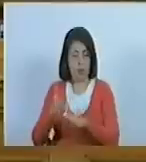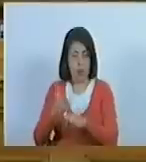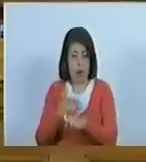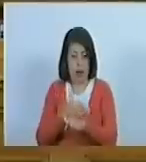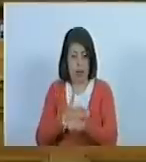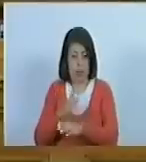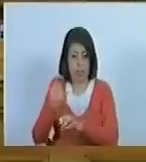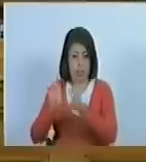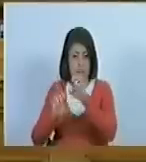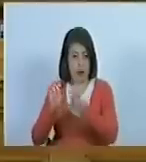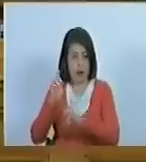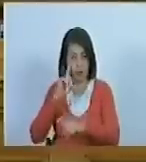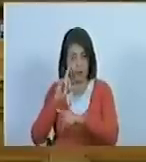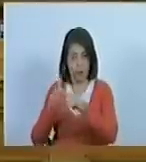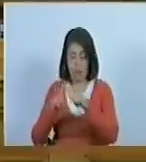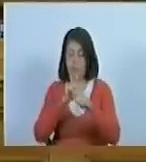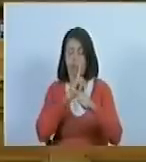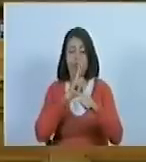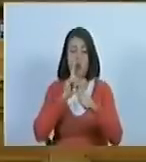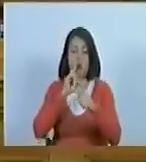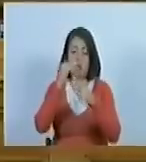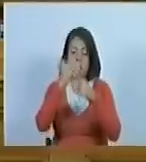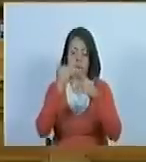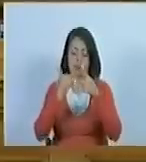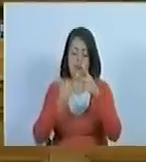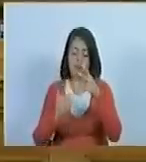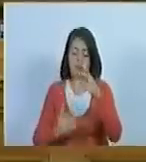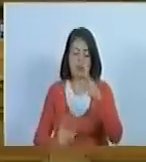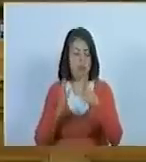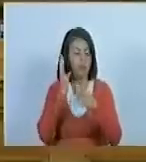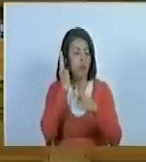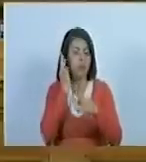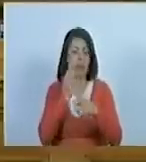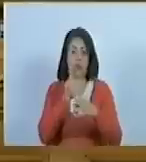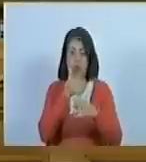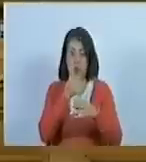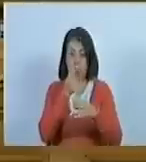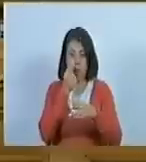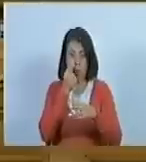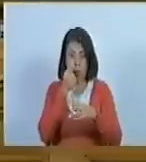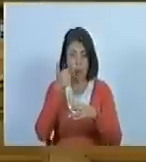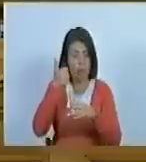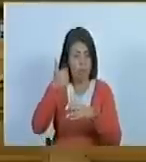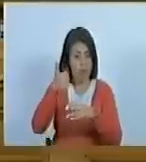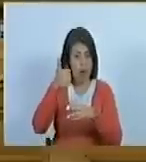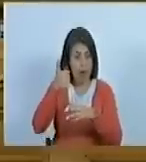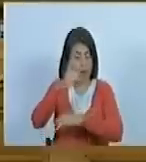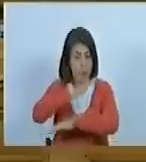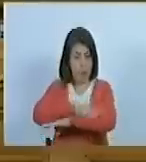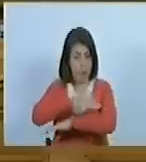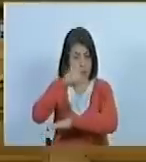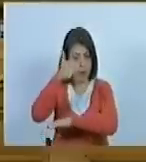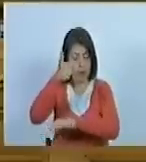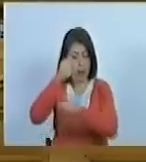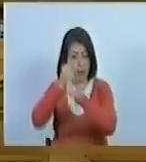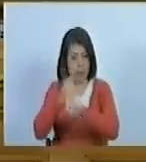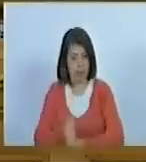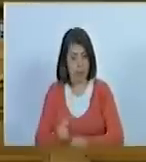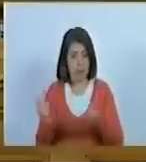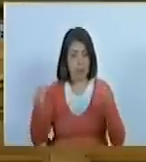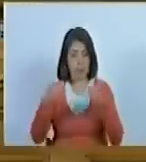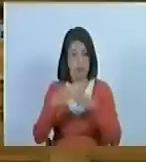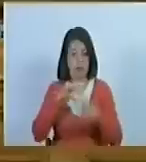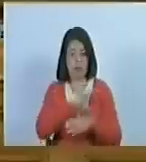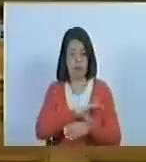preliminar los nombres de mujeres y hombres de bien de la patria venezolana que aspiren a conformar